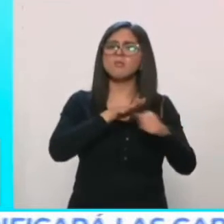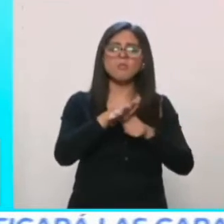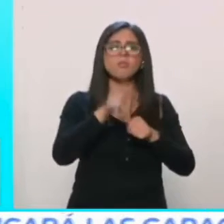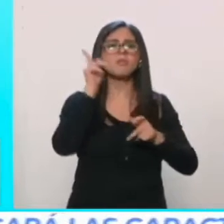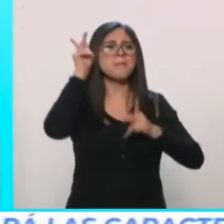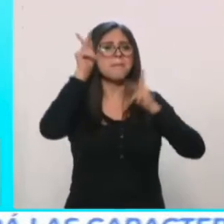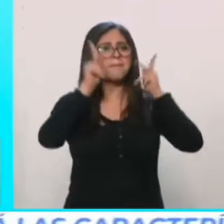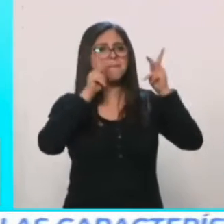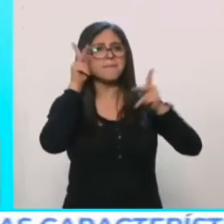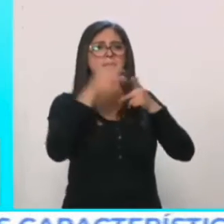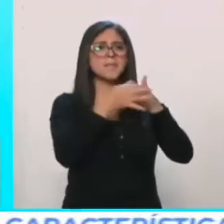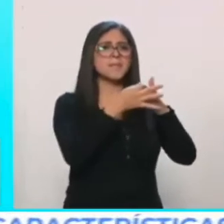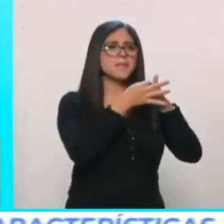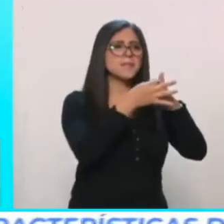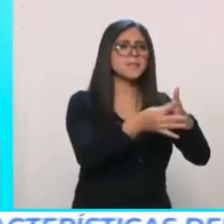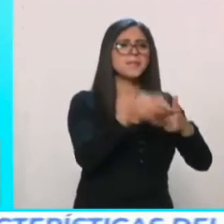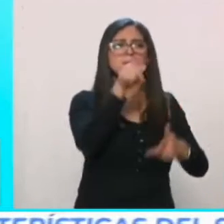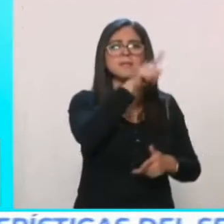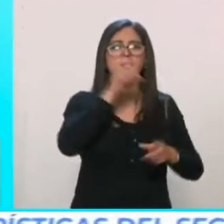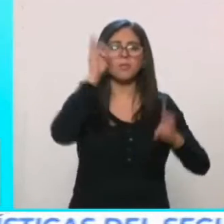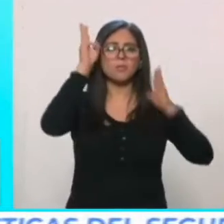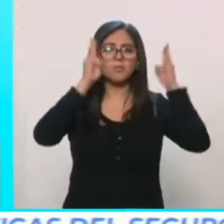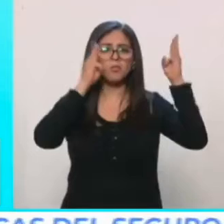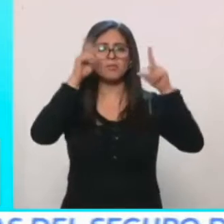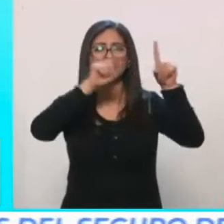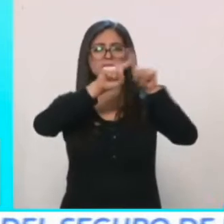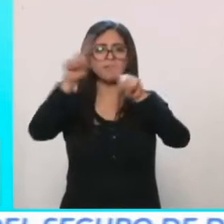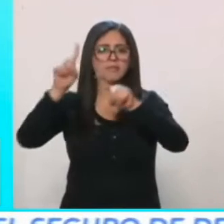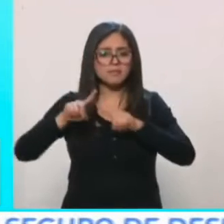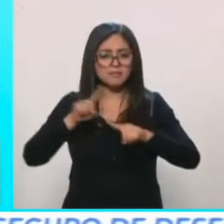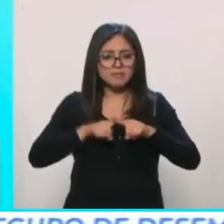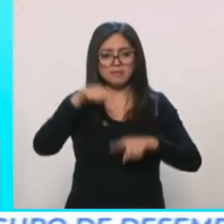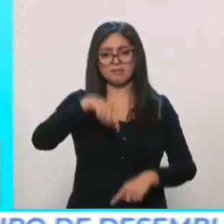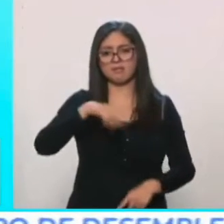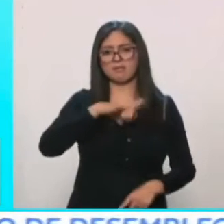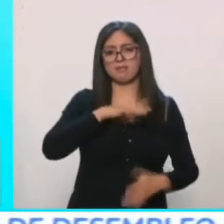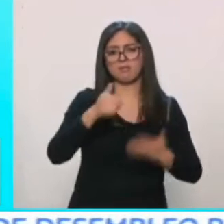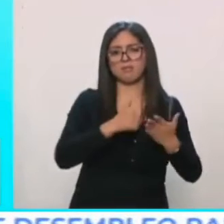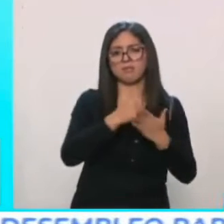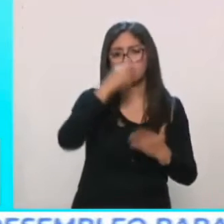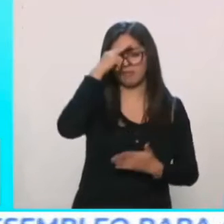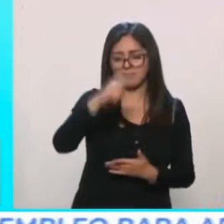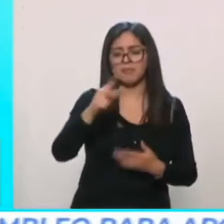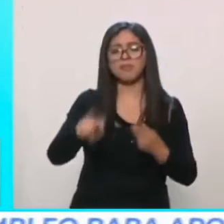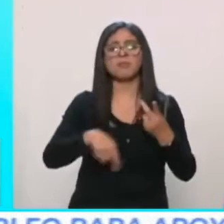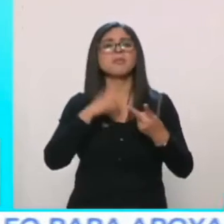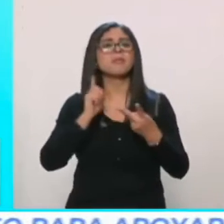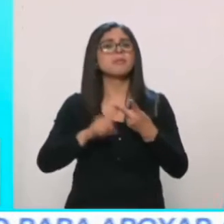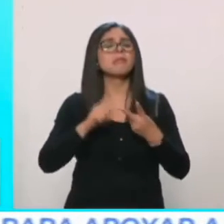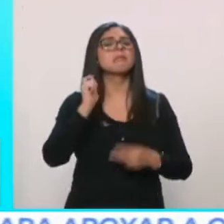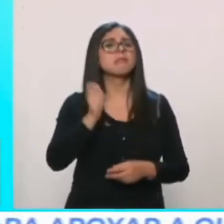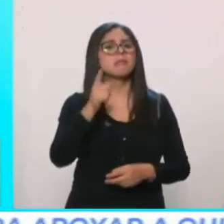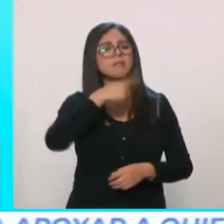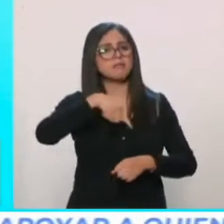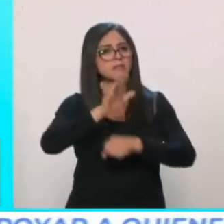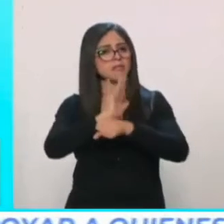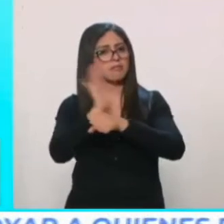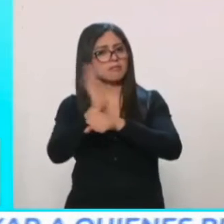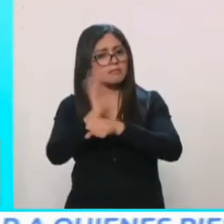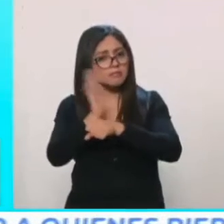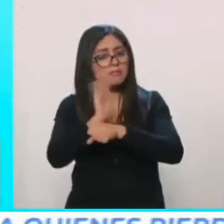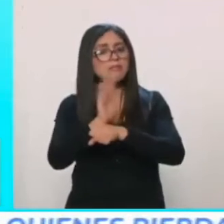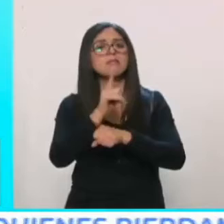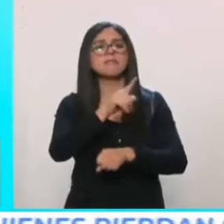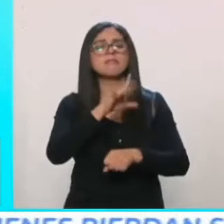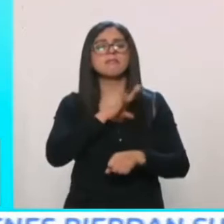nuestros diferentes recintos museísticos. Está la parte de cine, tenemos un aporte muy